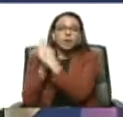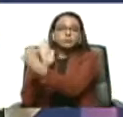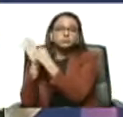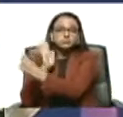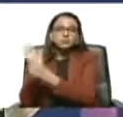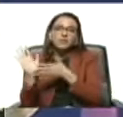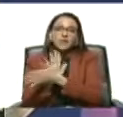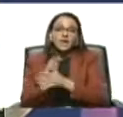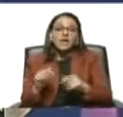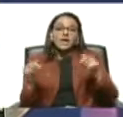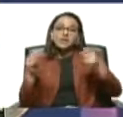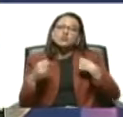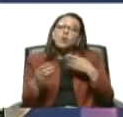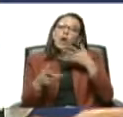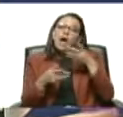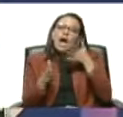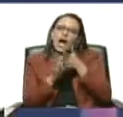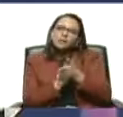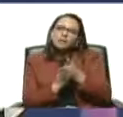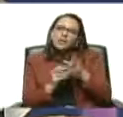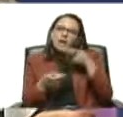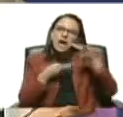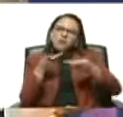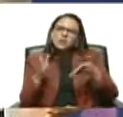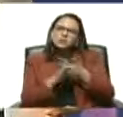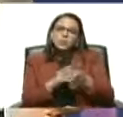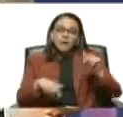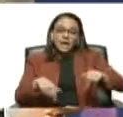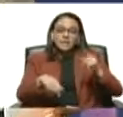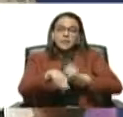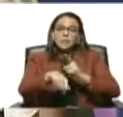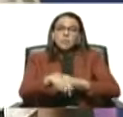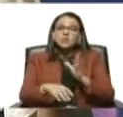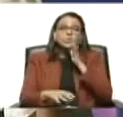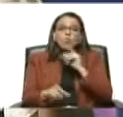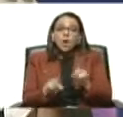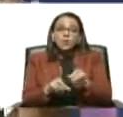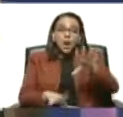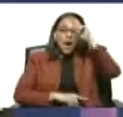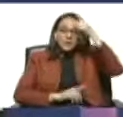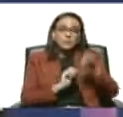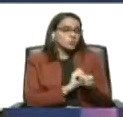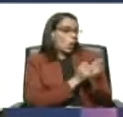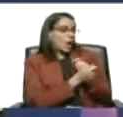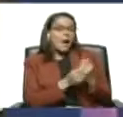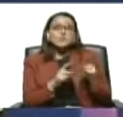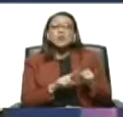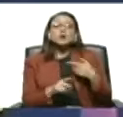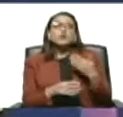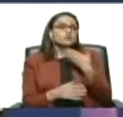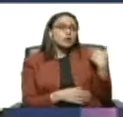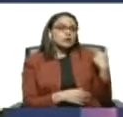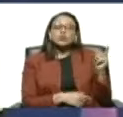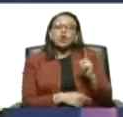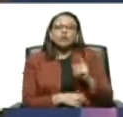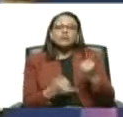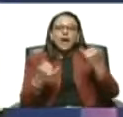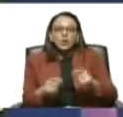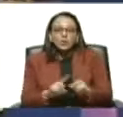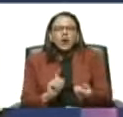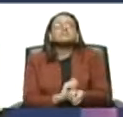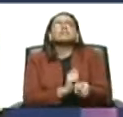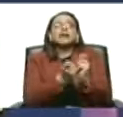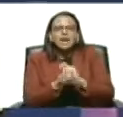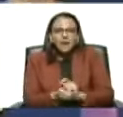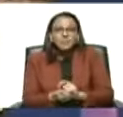hora irreversible, porque de verdad llegó la hora de un nuevo mundo. Creo que el mundo actual, que la humanidad actual lo reclama, los